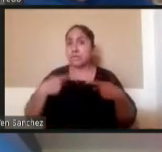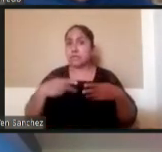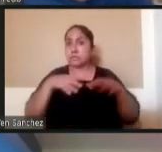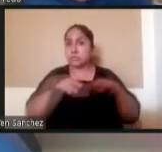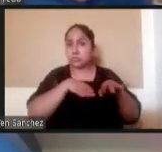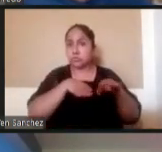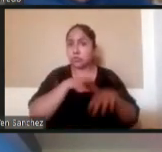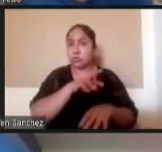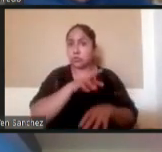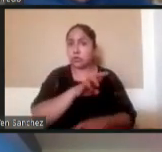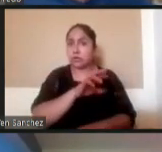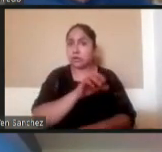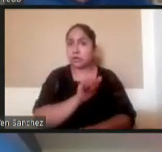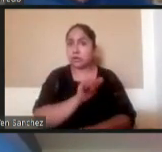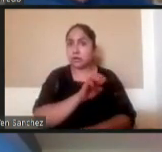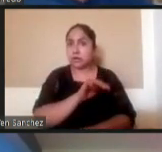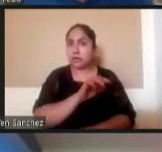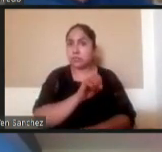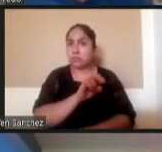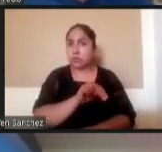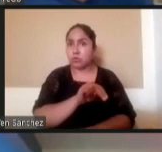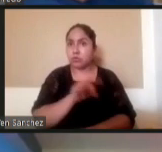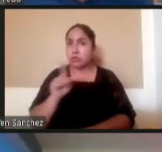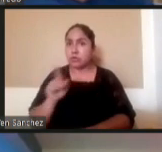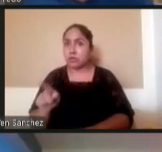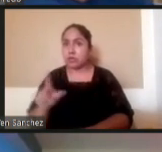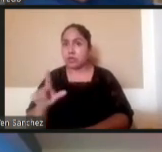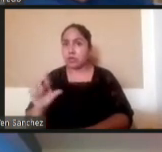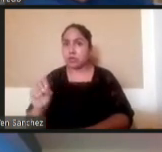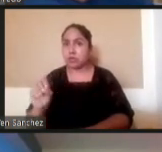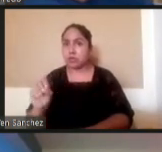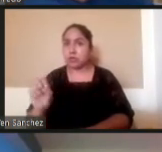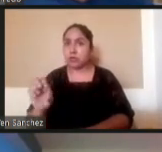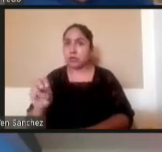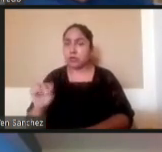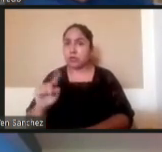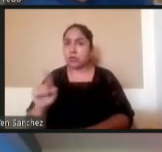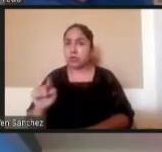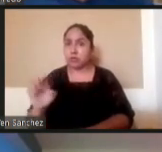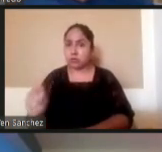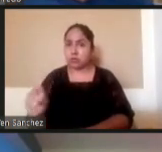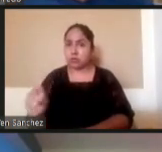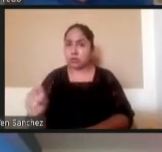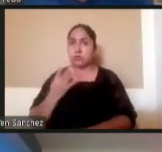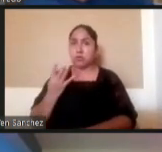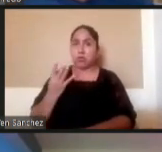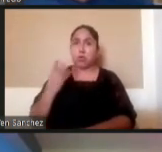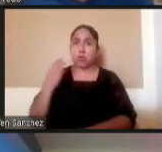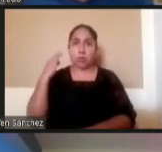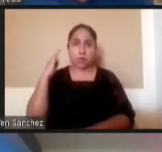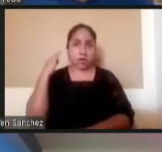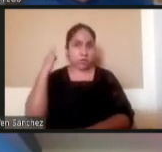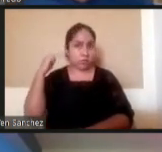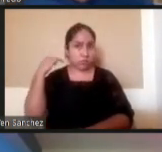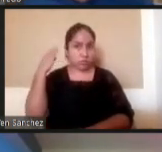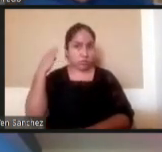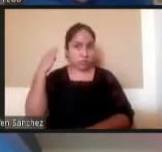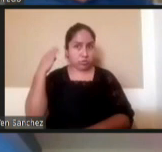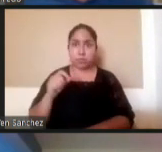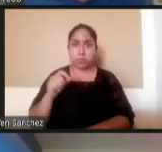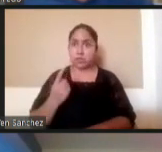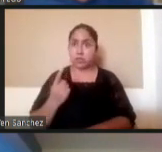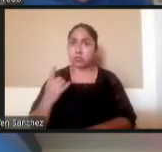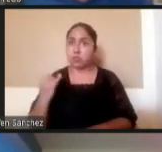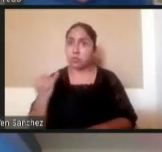Márquez y Lorenzo González Rojas en fechas 4 de marzo y 24 de junio, respectivamente, ante la Comisión de Trabajo y Previsión